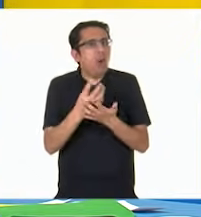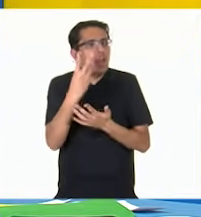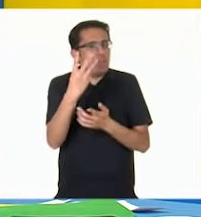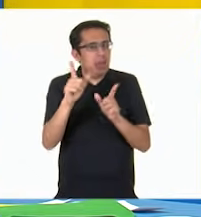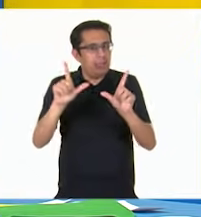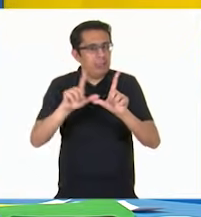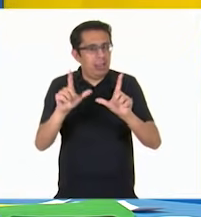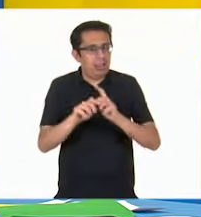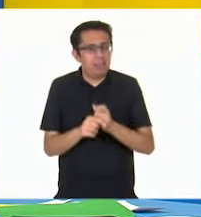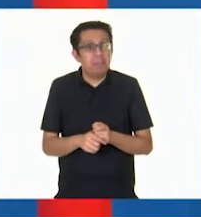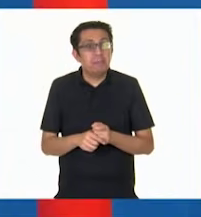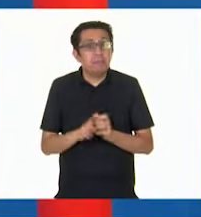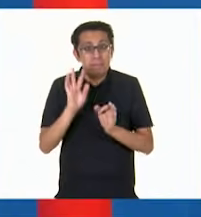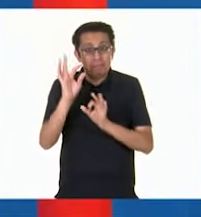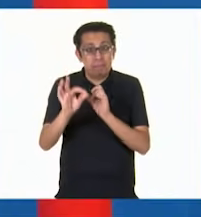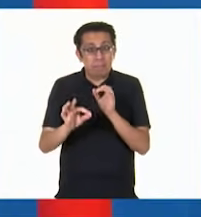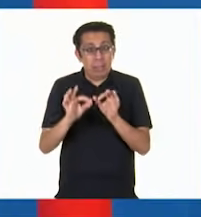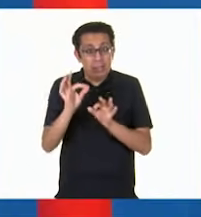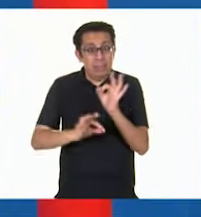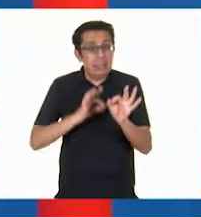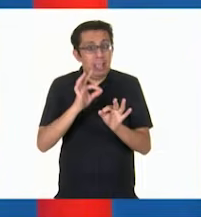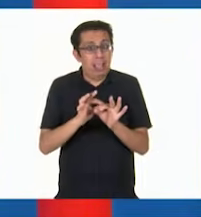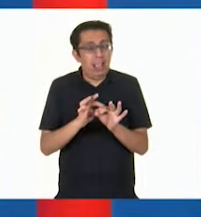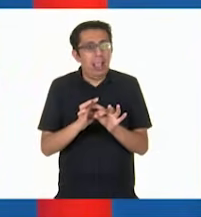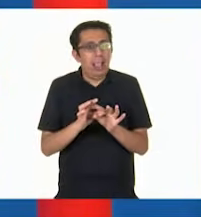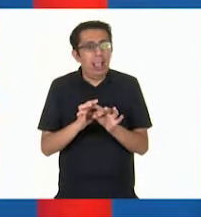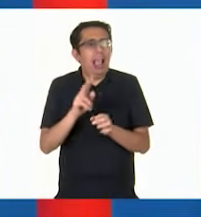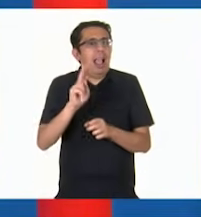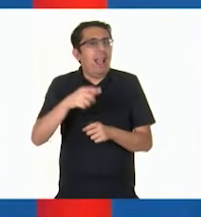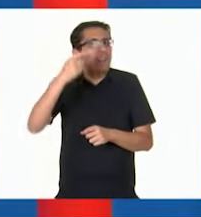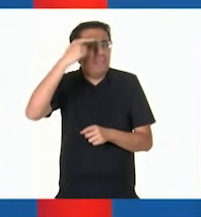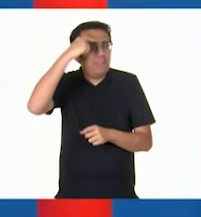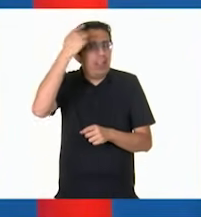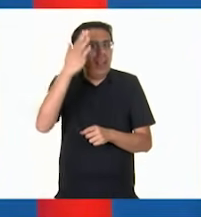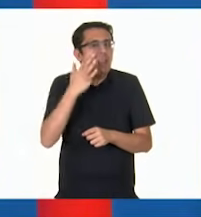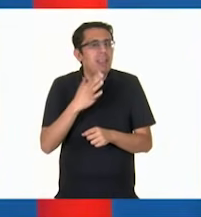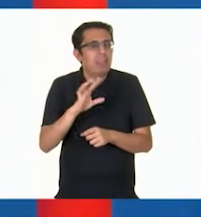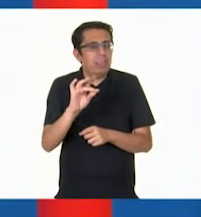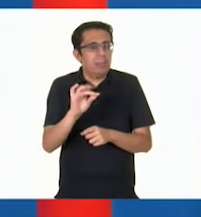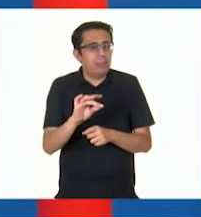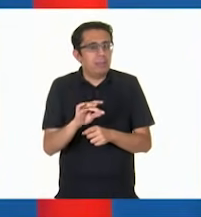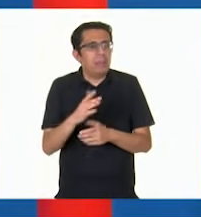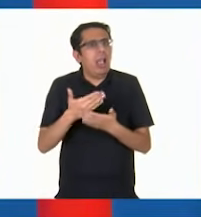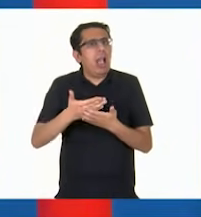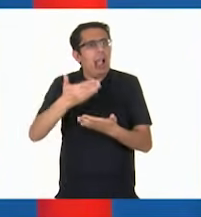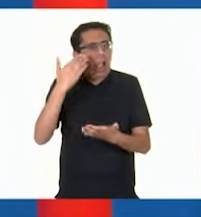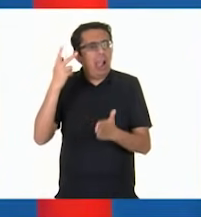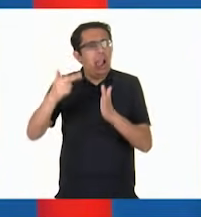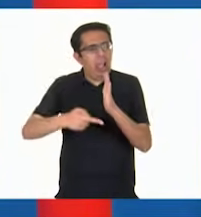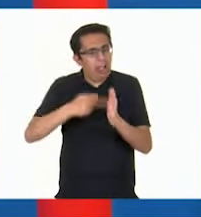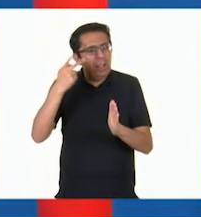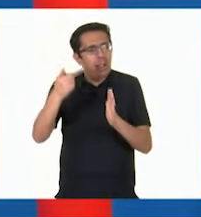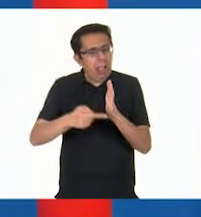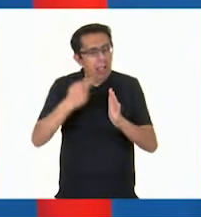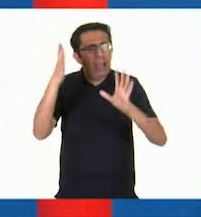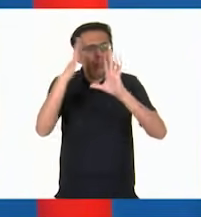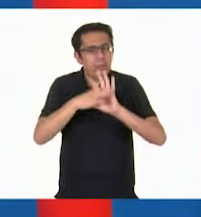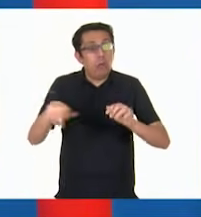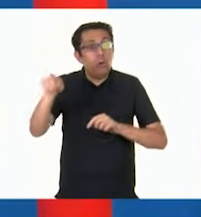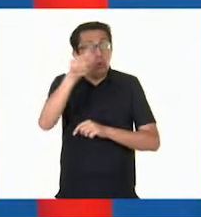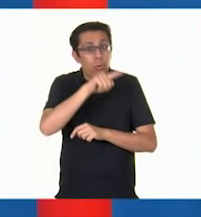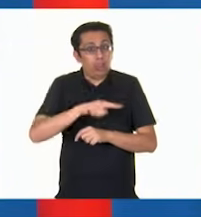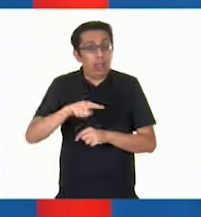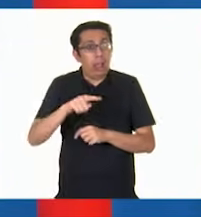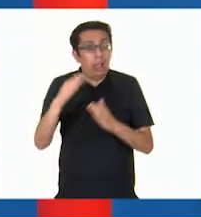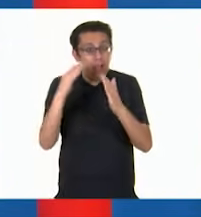¿Estás lista, Jenny? ¡Listísima! Esto va a ser pan comido porque ya lo hemos estado repasando varias veces. ¿Ustedes, chicas y